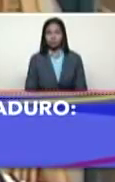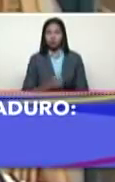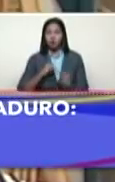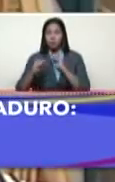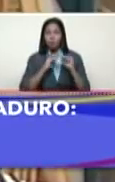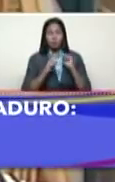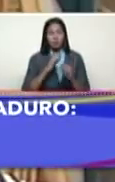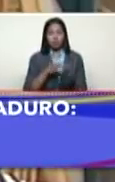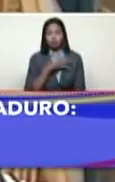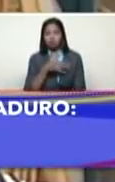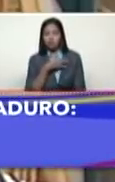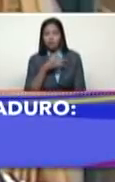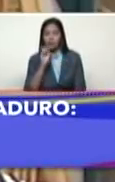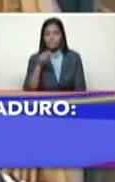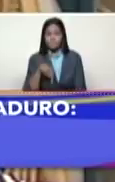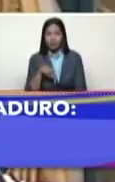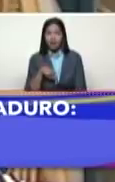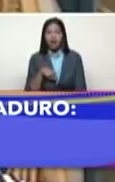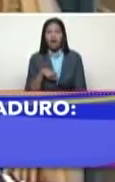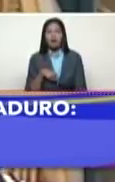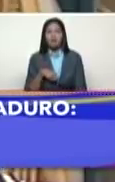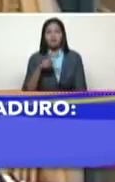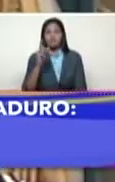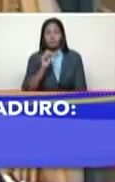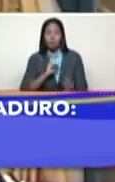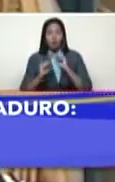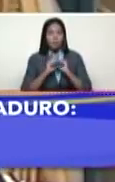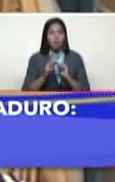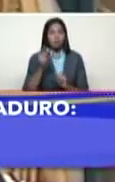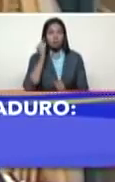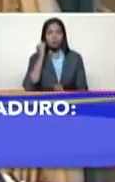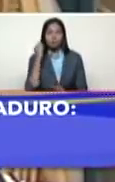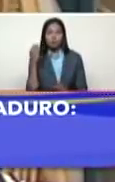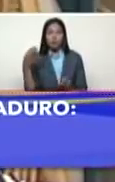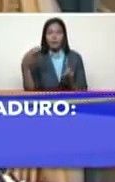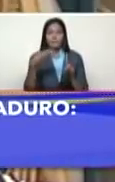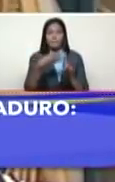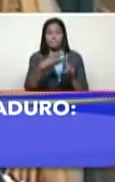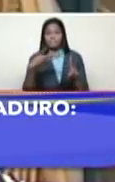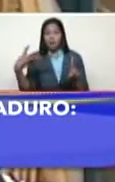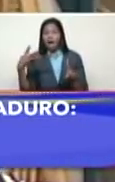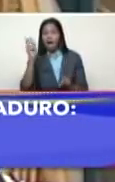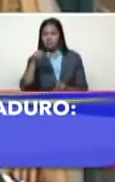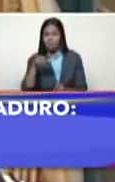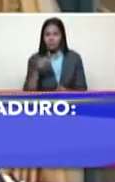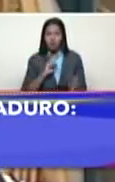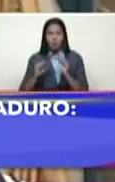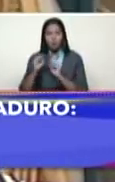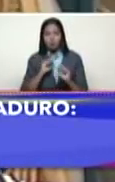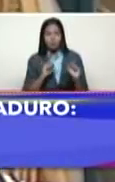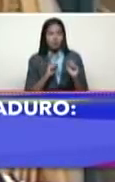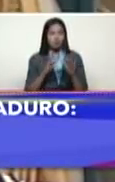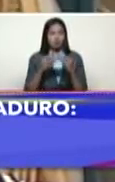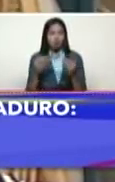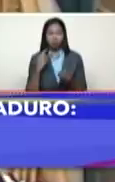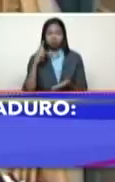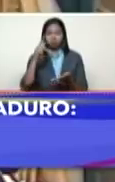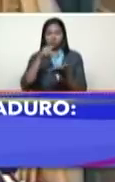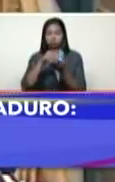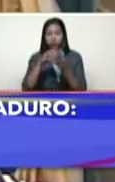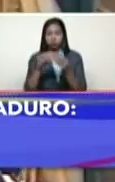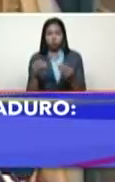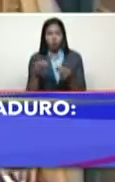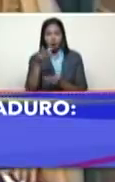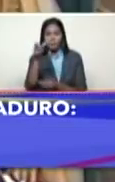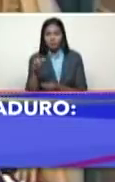movimientos sociales, los movimientos feministas, de LGTB, los movimientos afroestadounidenses, ahí están los veteranos de